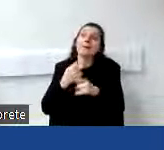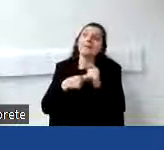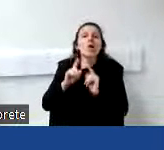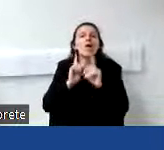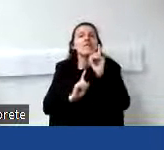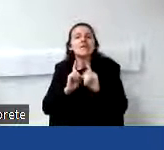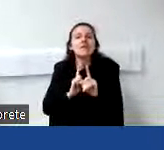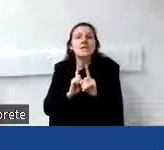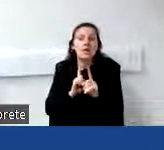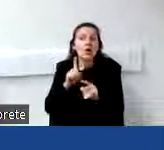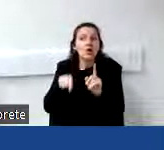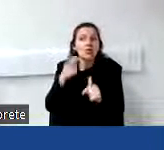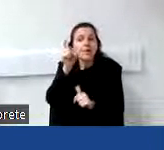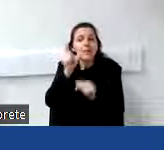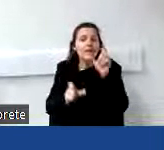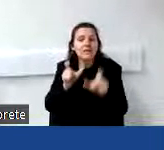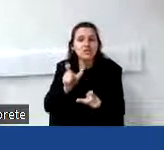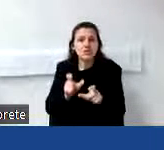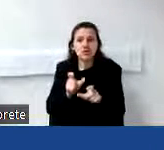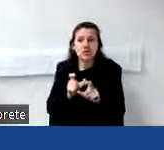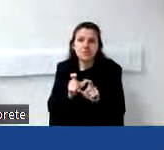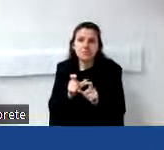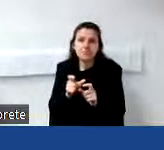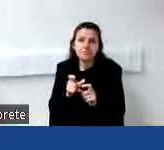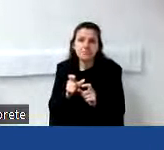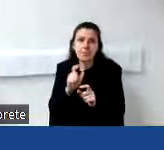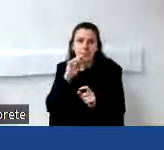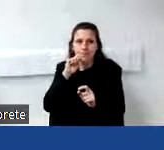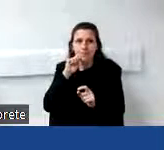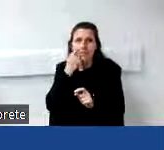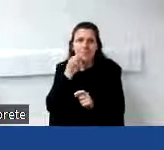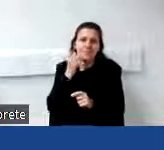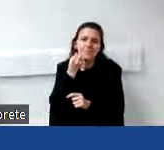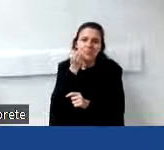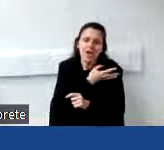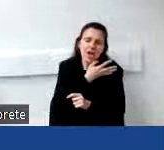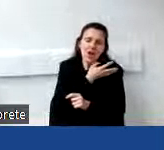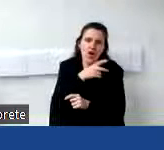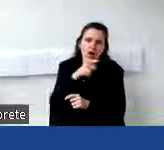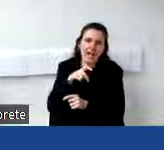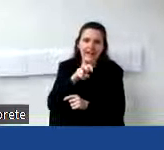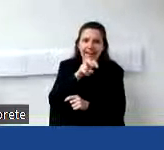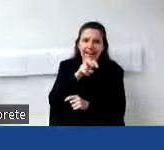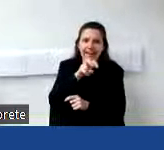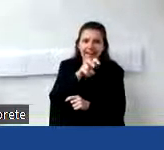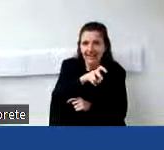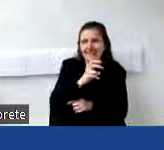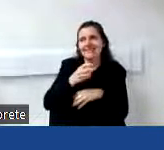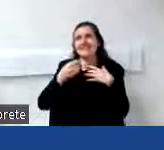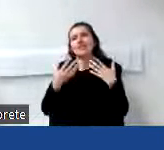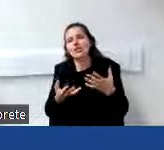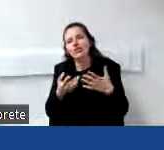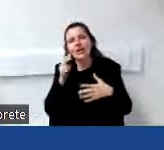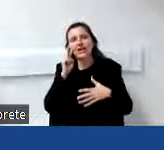ser más seguro utilizar una escalera, por ejemplo, ¿sabes? Entonces, bueno, es como ver qué condiciones tenemos y